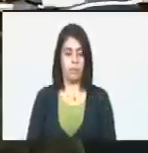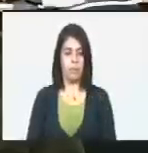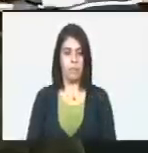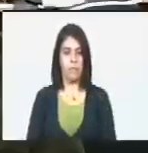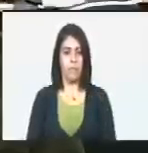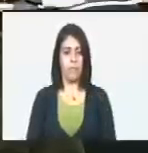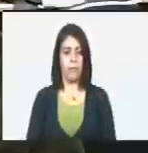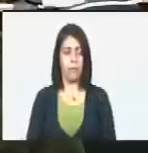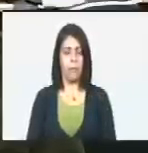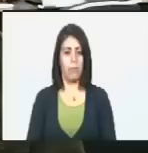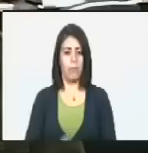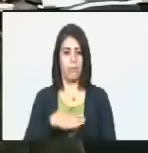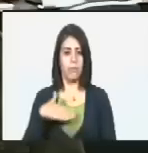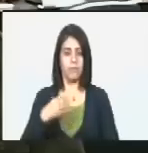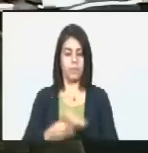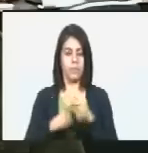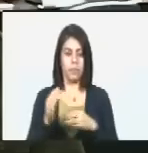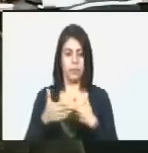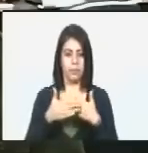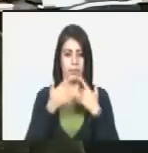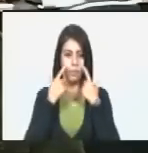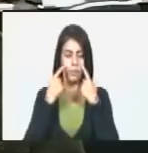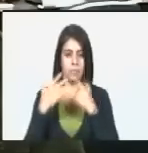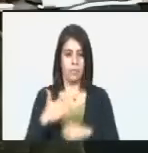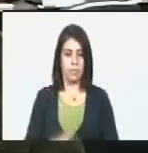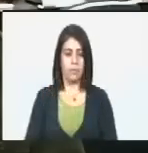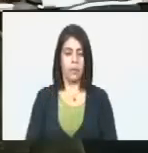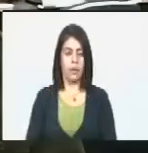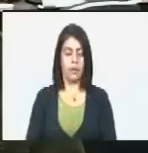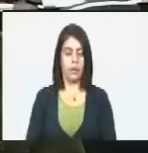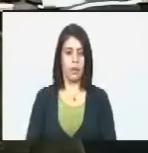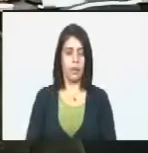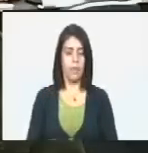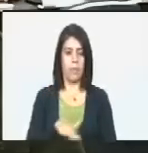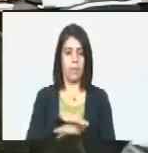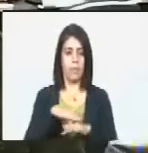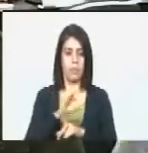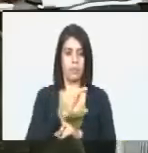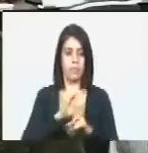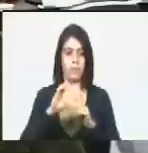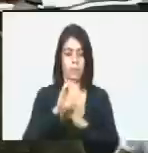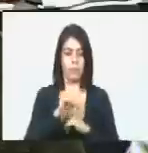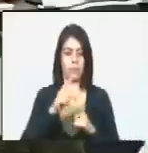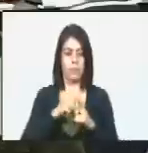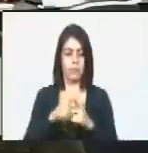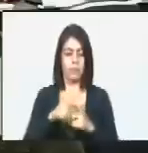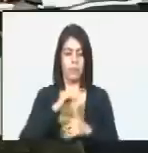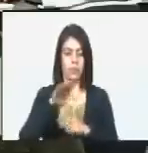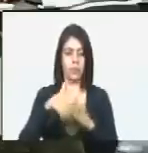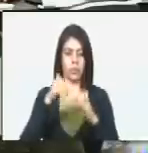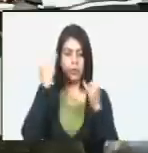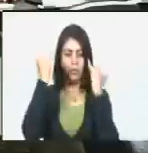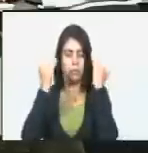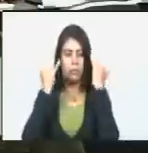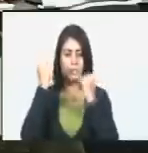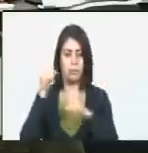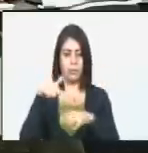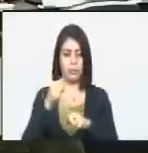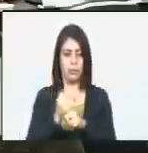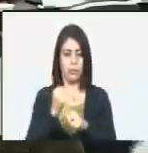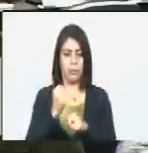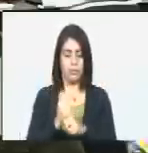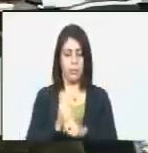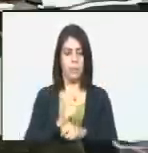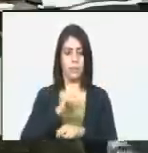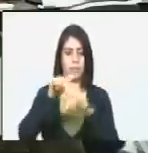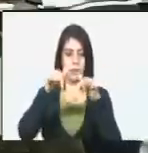para terminar, ciudadano presidente, que el ministro de Cultura, quien tuvo esta iniciativa, quien está trabajando activamente en estos